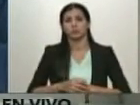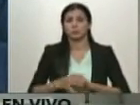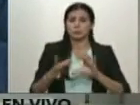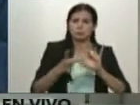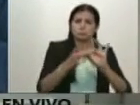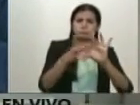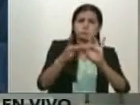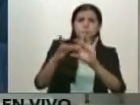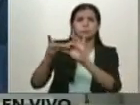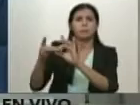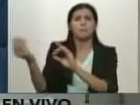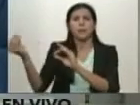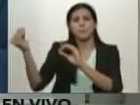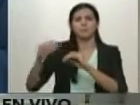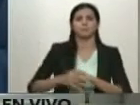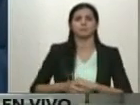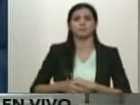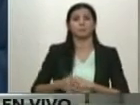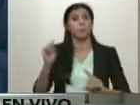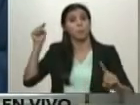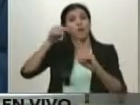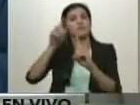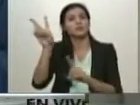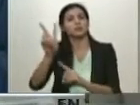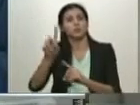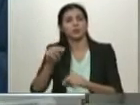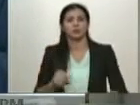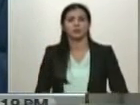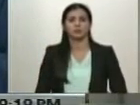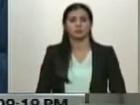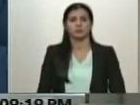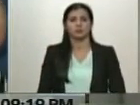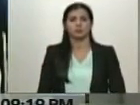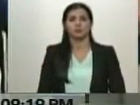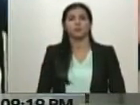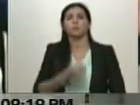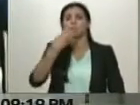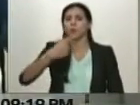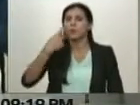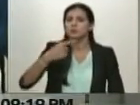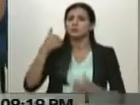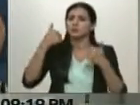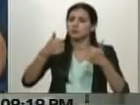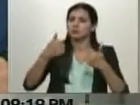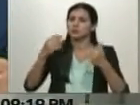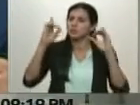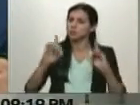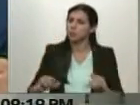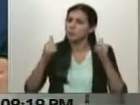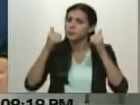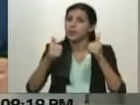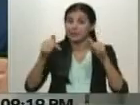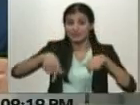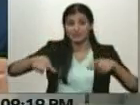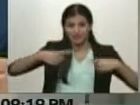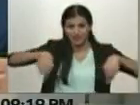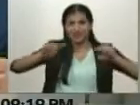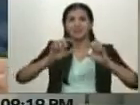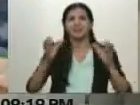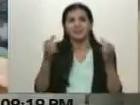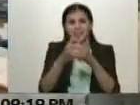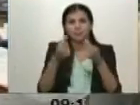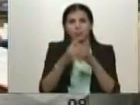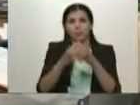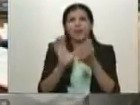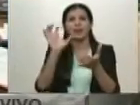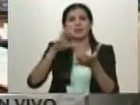esfuerzos. Con buena voluntad, con buenas políticas, con buenas decisiones. Y este equipo, que es el Estado Mayor de este esfuerzo,